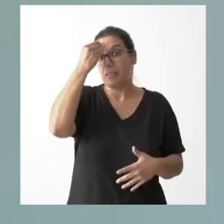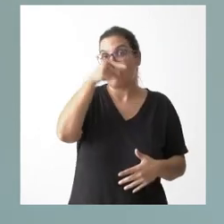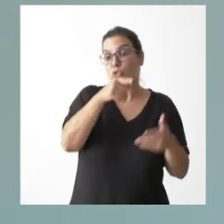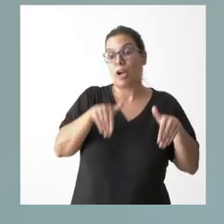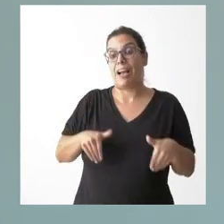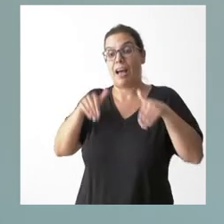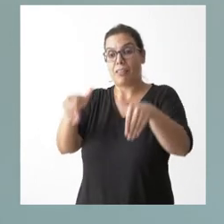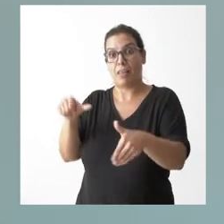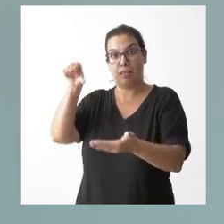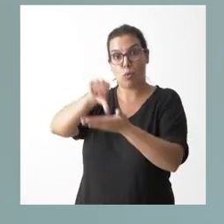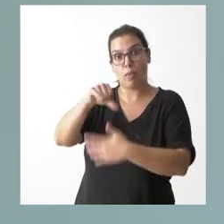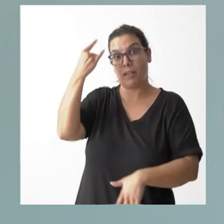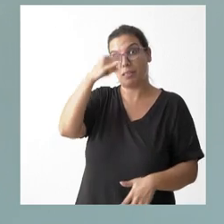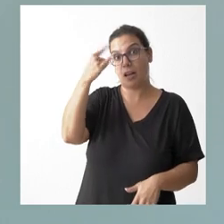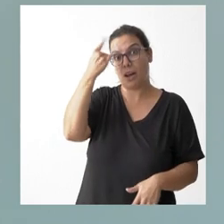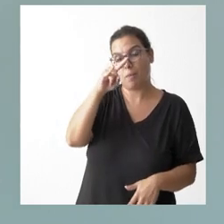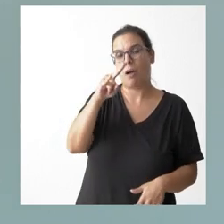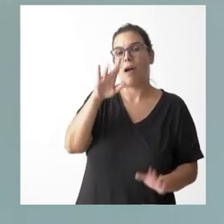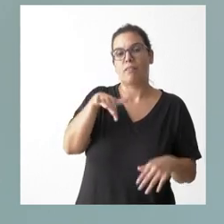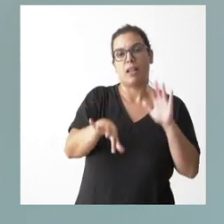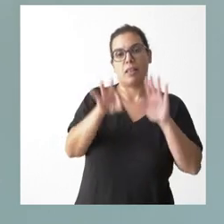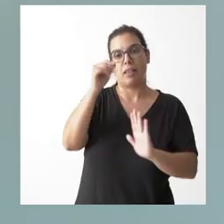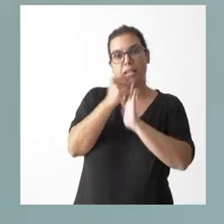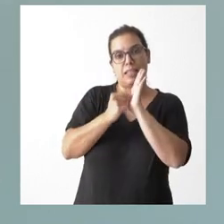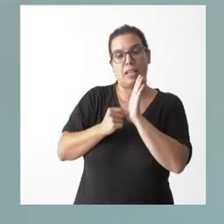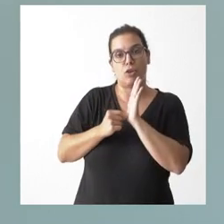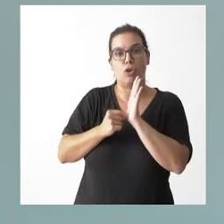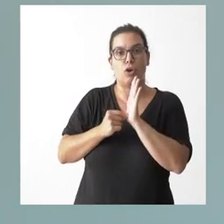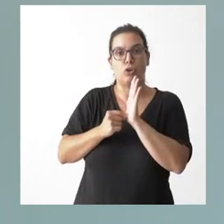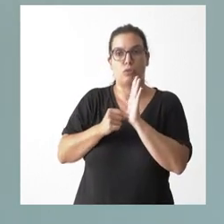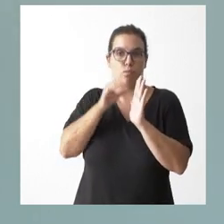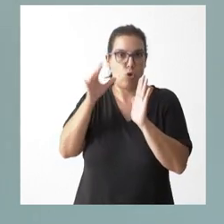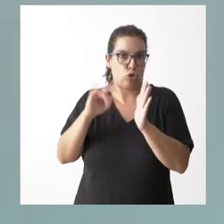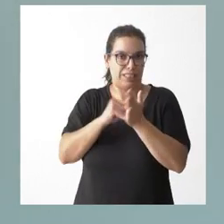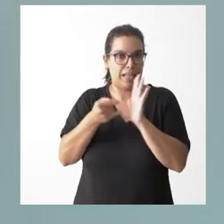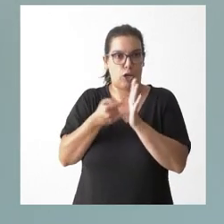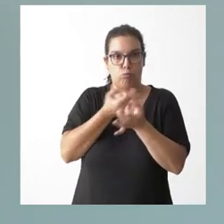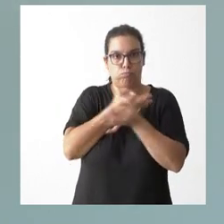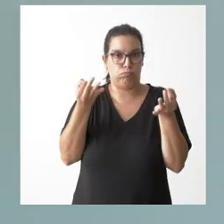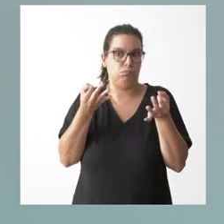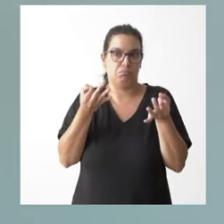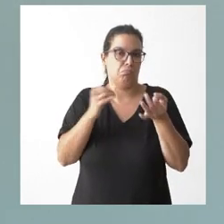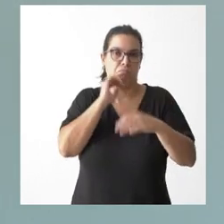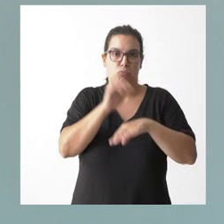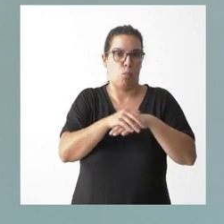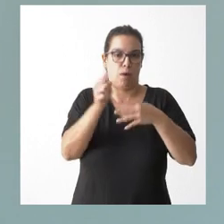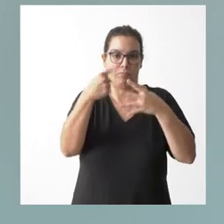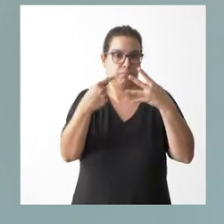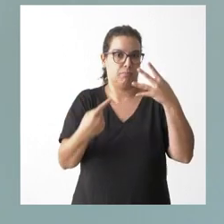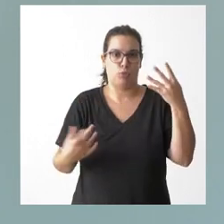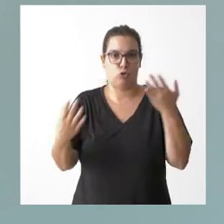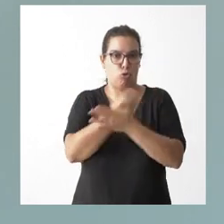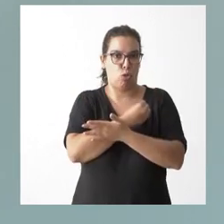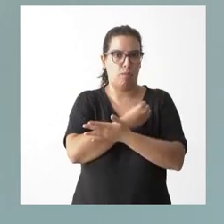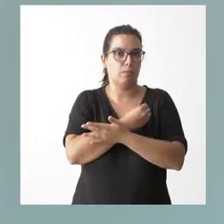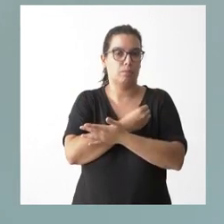se decide finalmente por criterios exclusivamente técnicos, pues reúne todas las condiciones para ser las seleccionadas y,